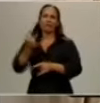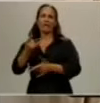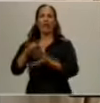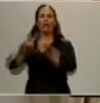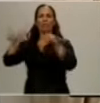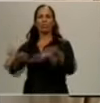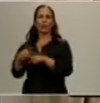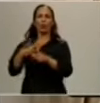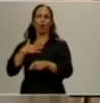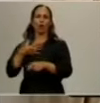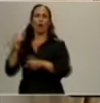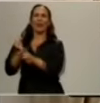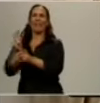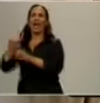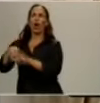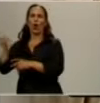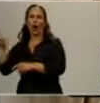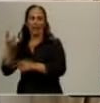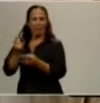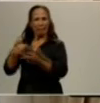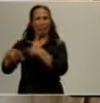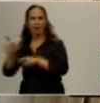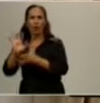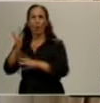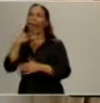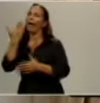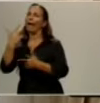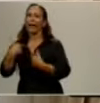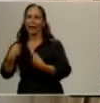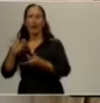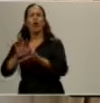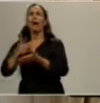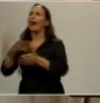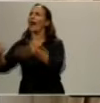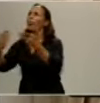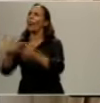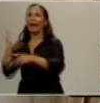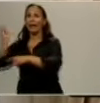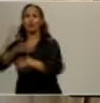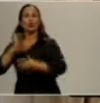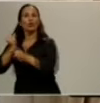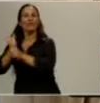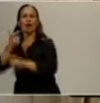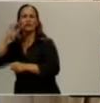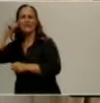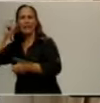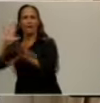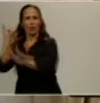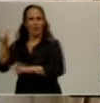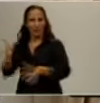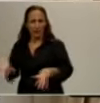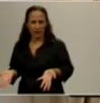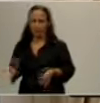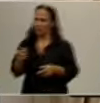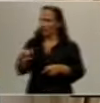y traficantes de influencia ante funcionarios de la aduana. ¿Cómo es que se le informa al fiscal